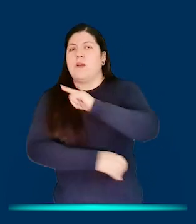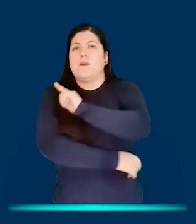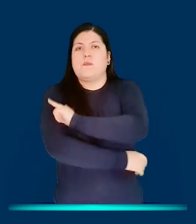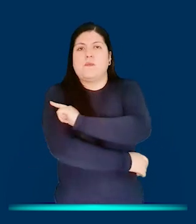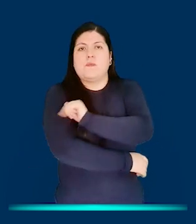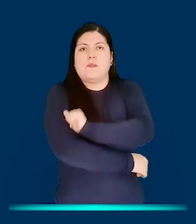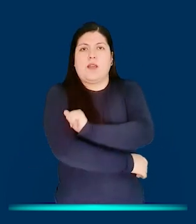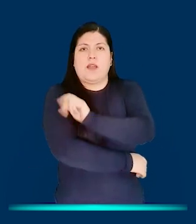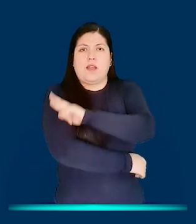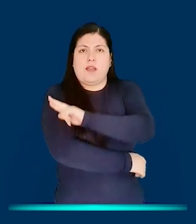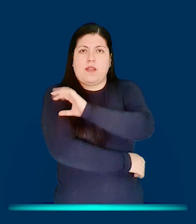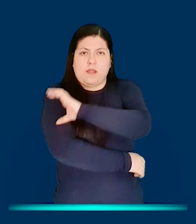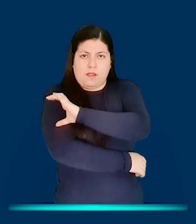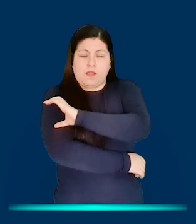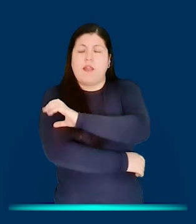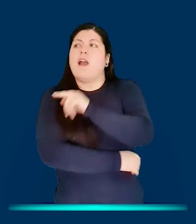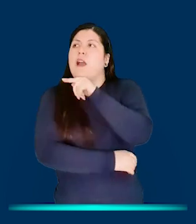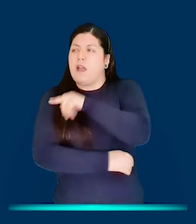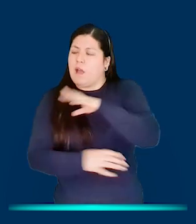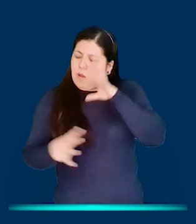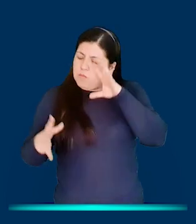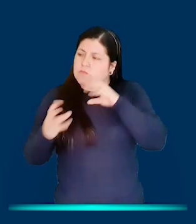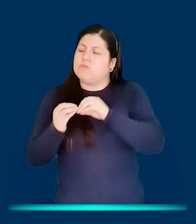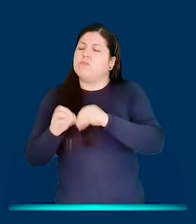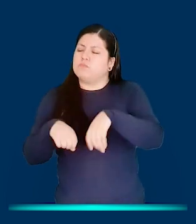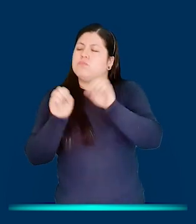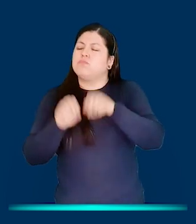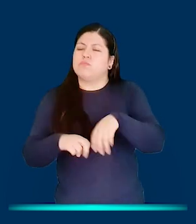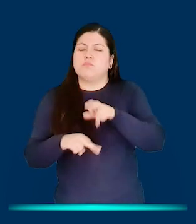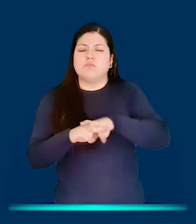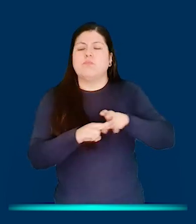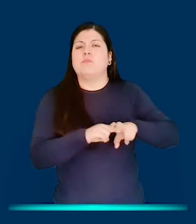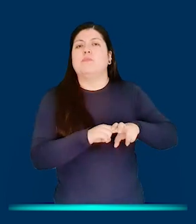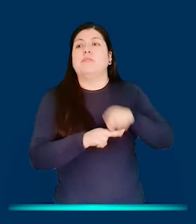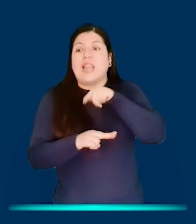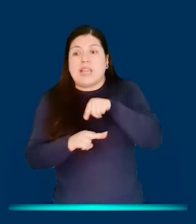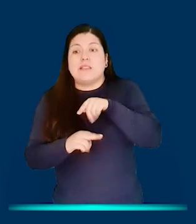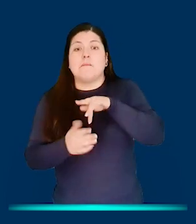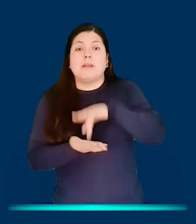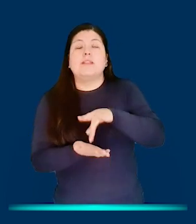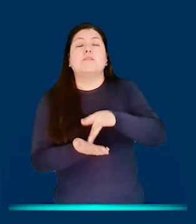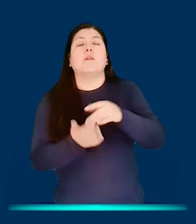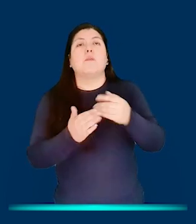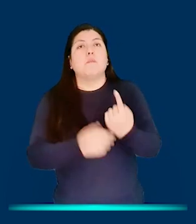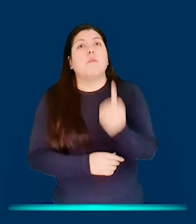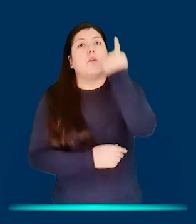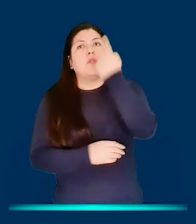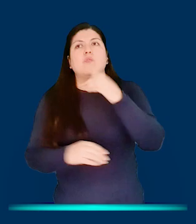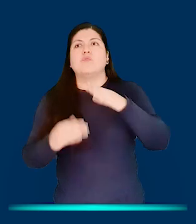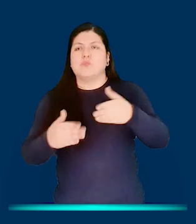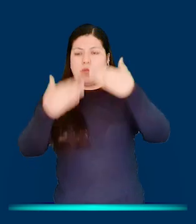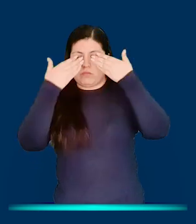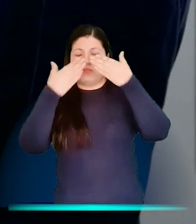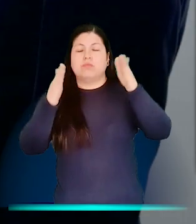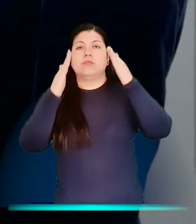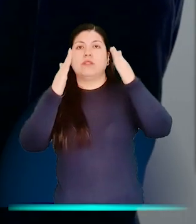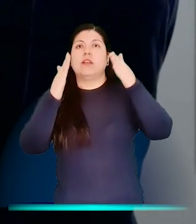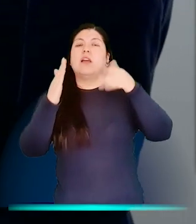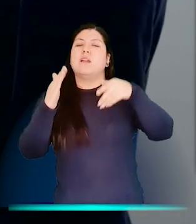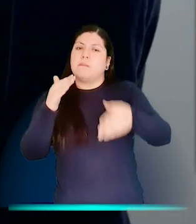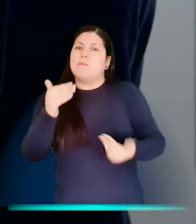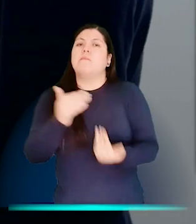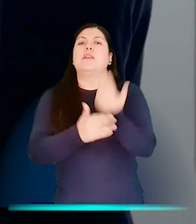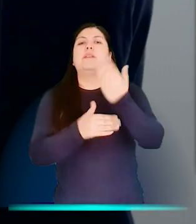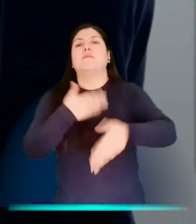que suscribió el gobierno nacional con las extintas FARC. Era parte, digamos, del punto